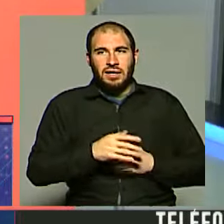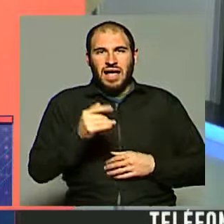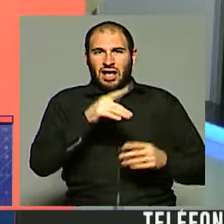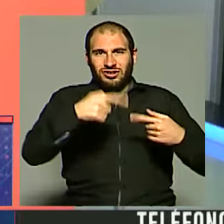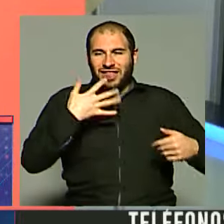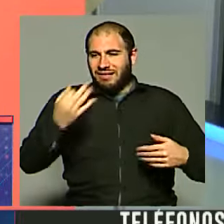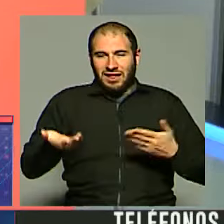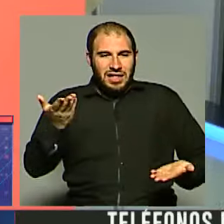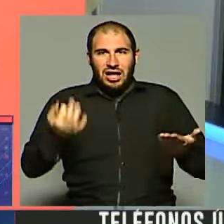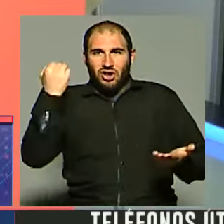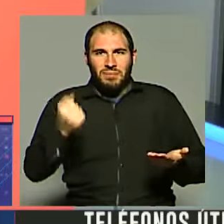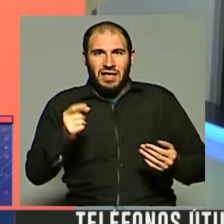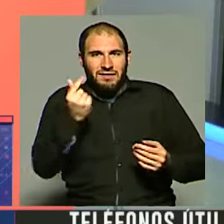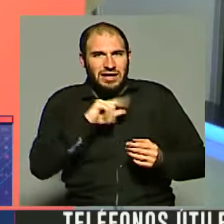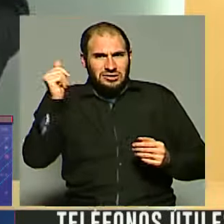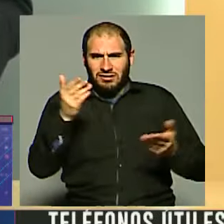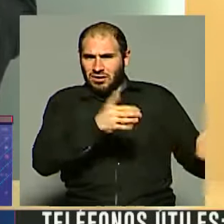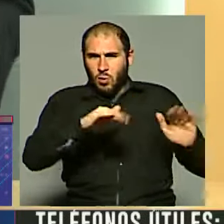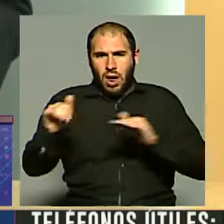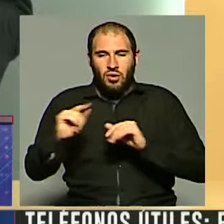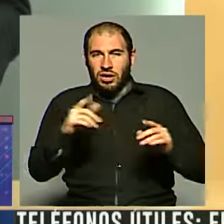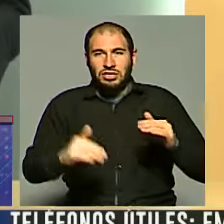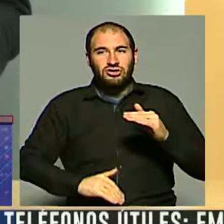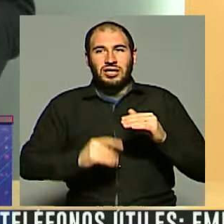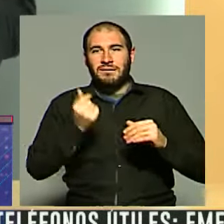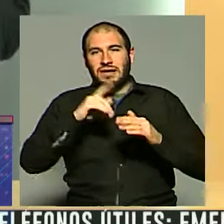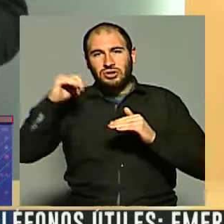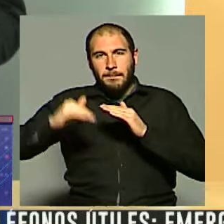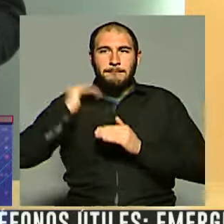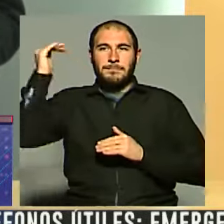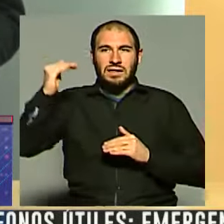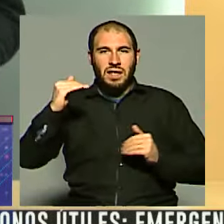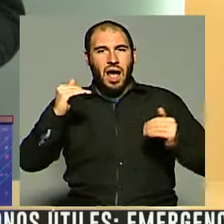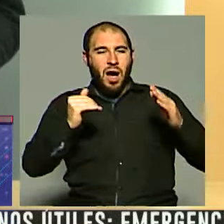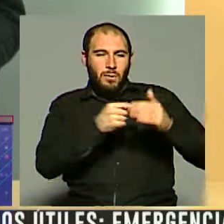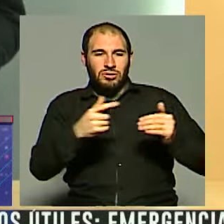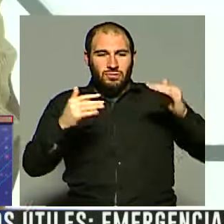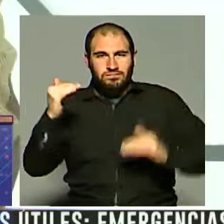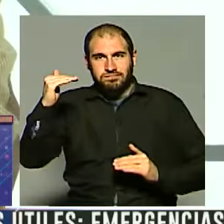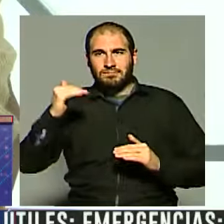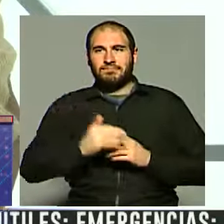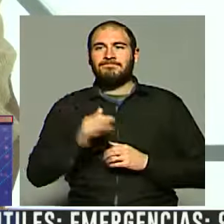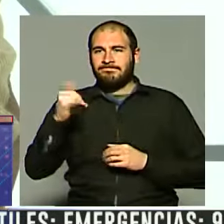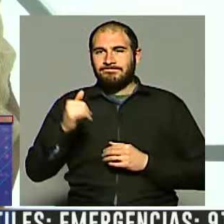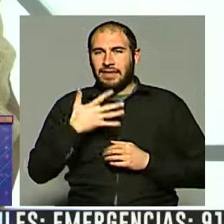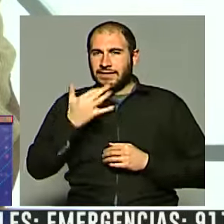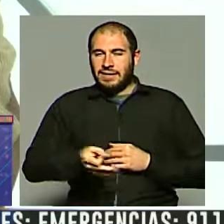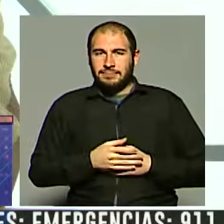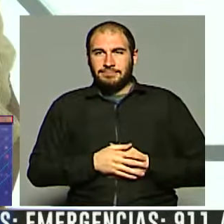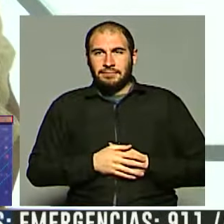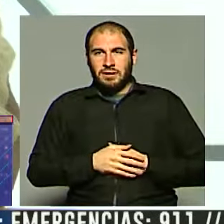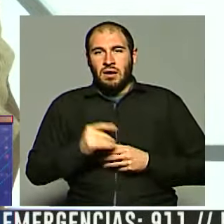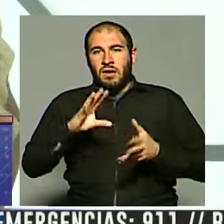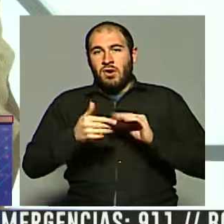la realidad económica hablando de inflación. Es decir, nunca supera la inflación el aumento que se le puede dar a nivel laboral. Sí, es cierto, es cierto. Hay